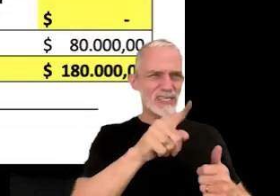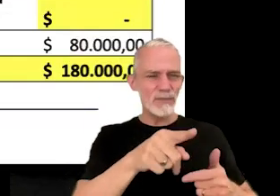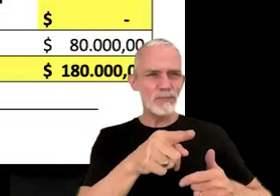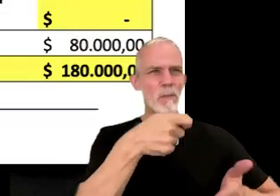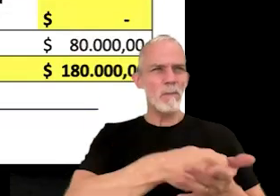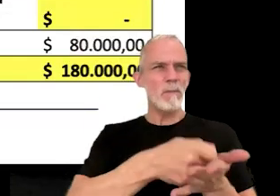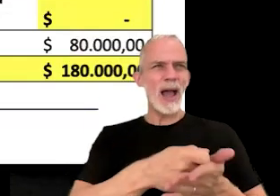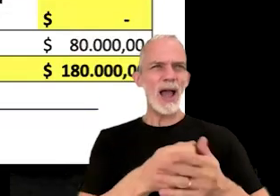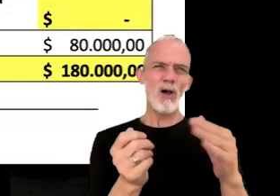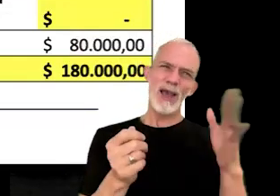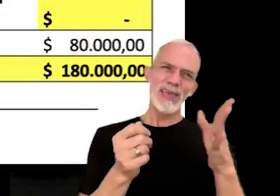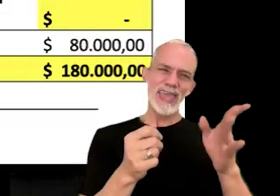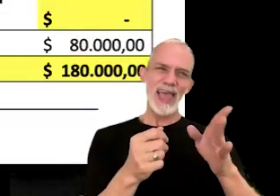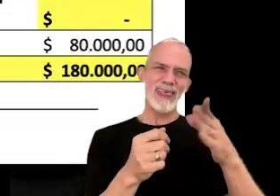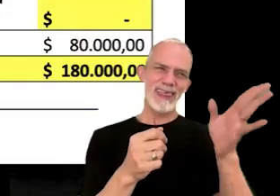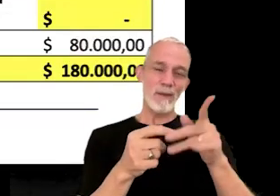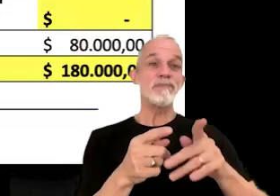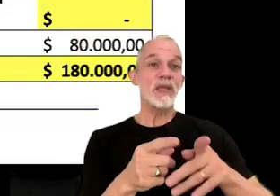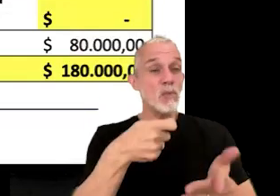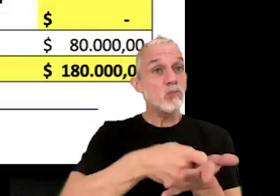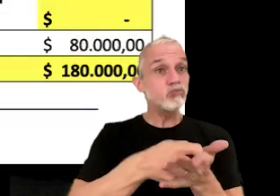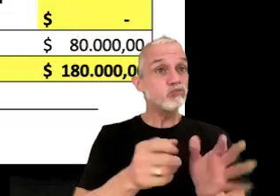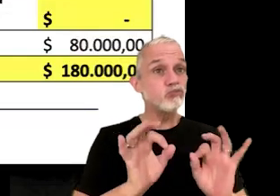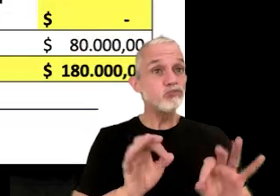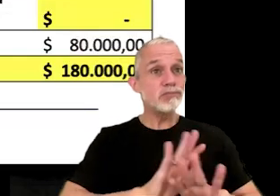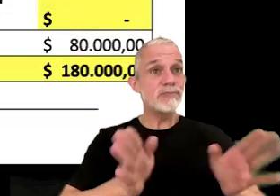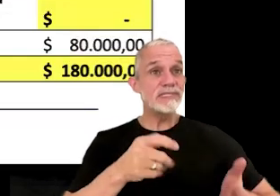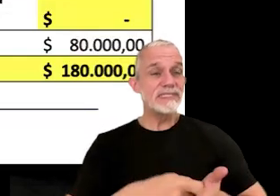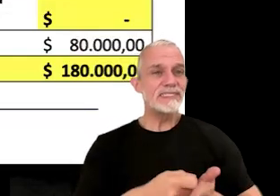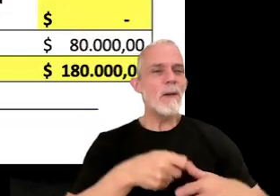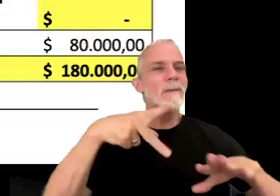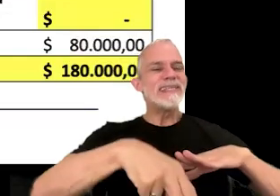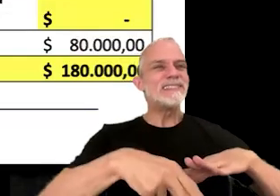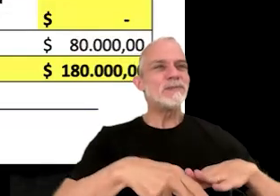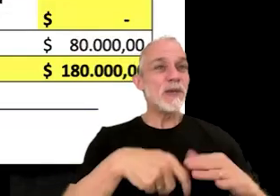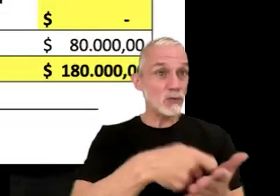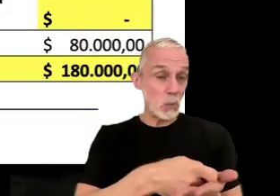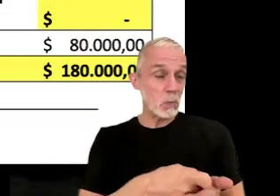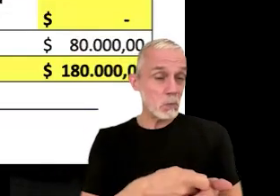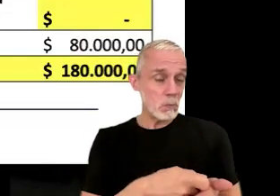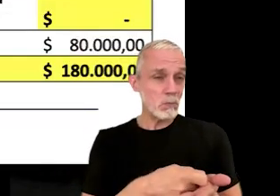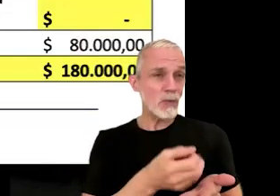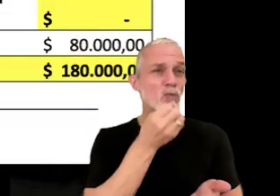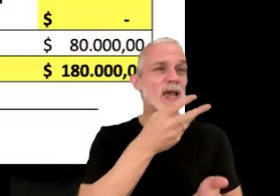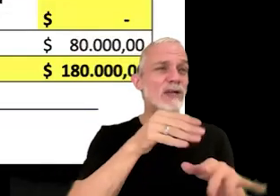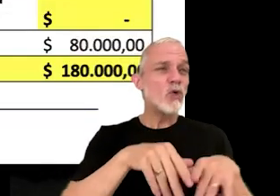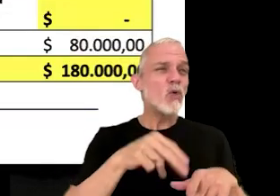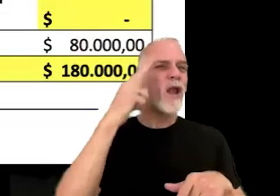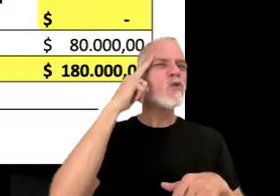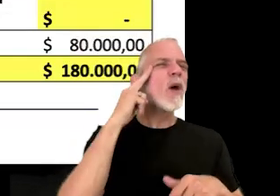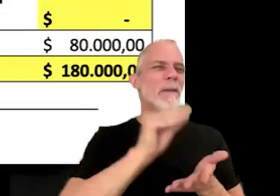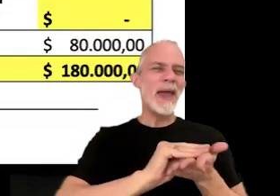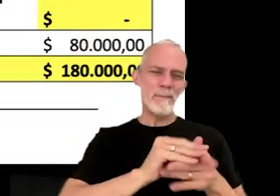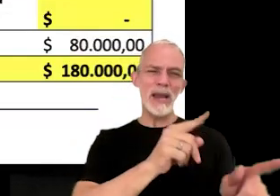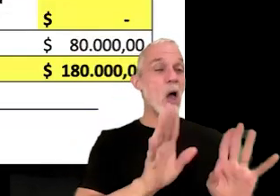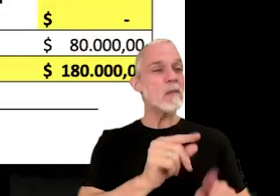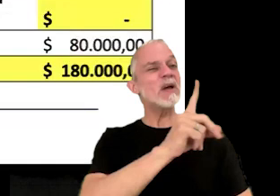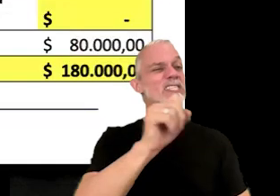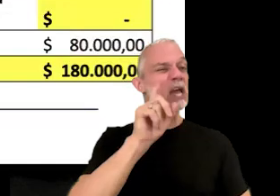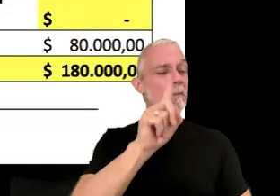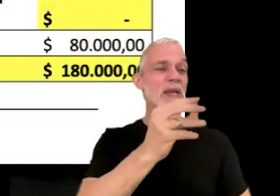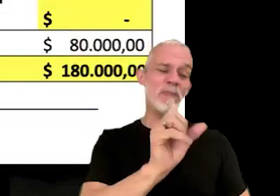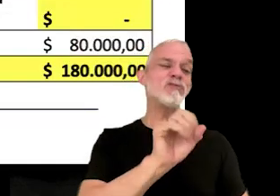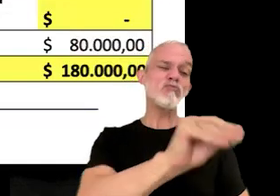a la izquierda de la pantalla, había pagado en el vencimiento, cuando declaró 9 empleados, 100.000